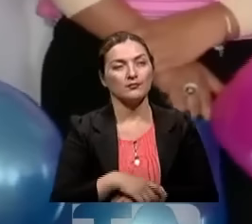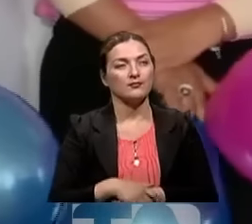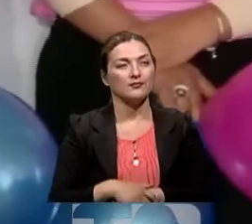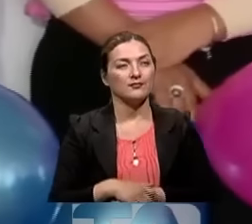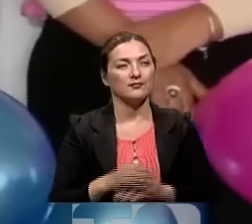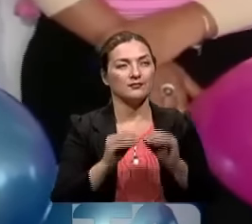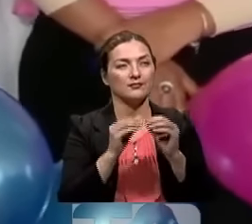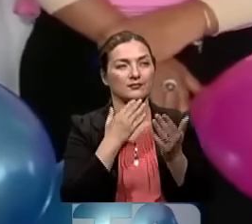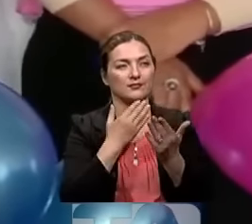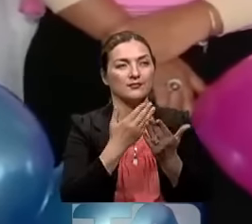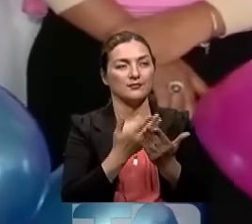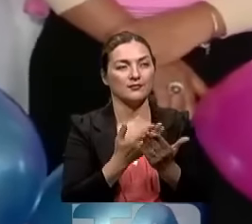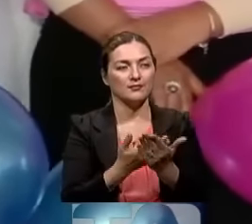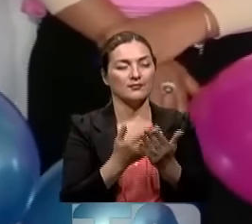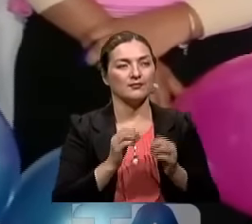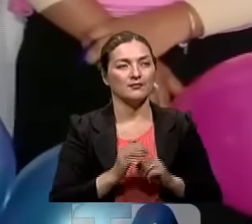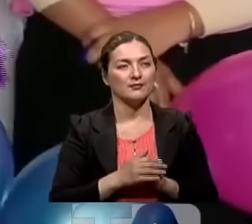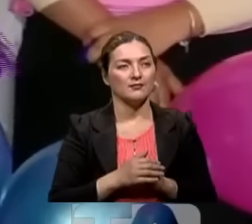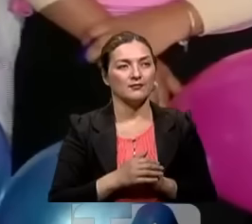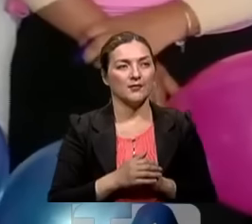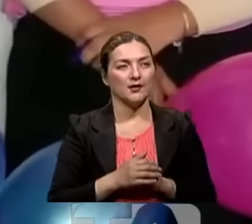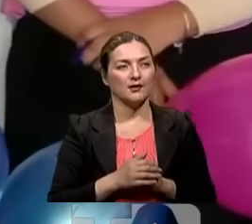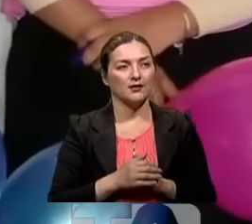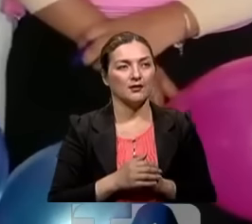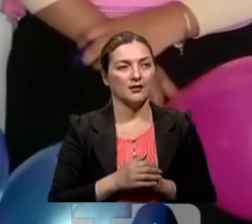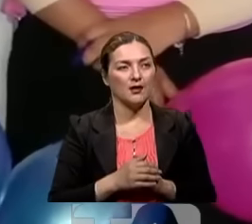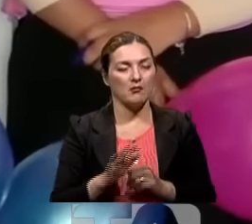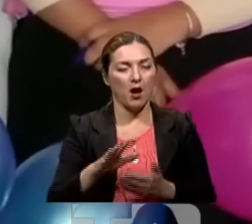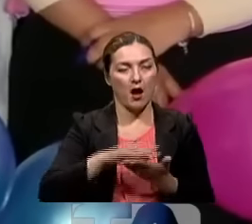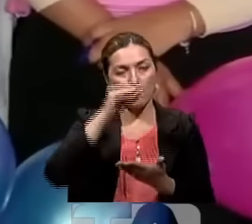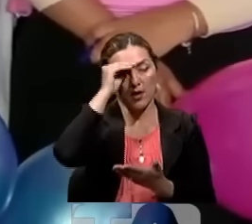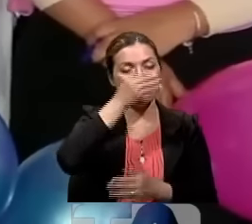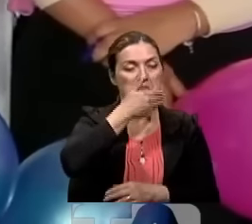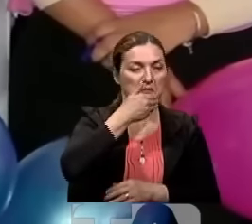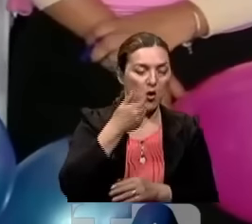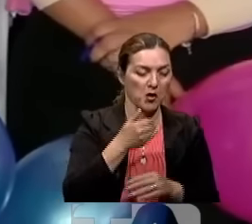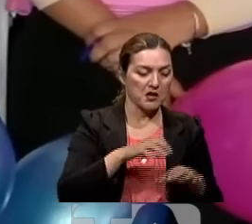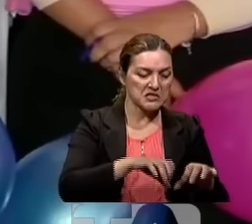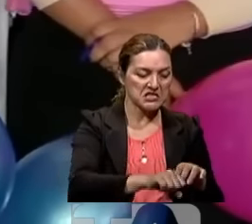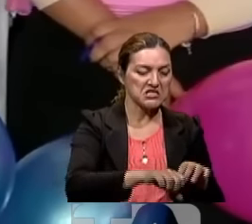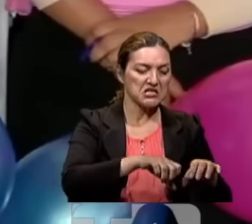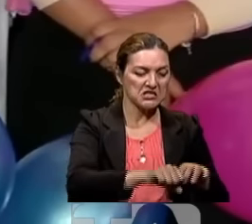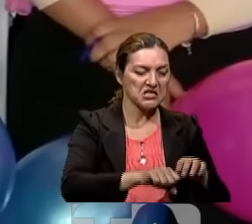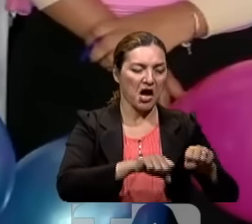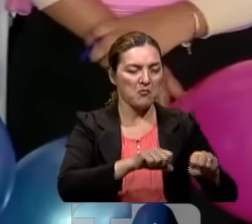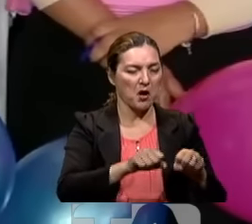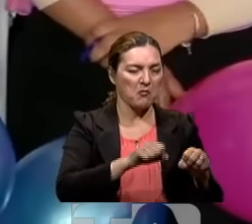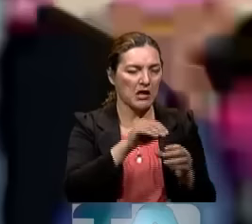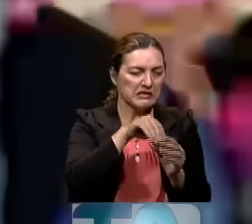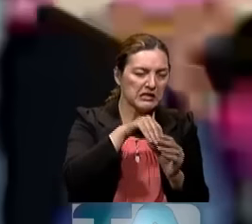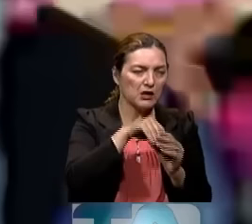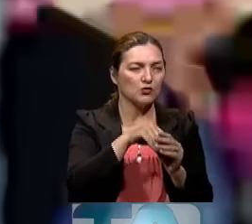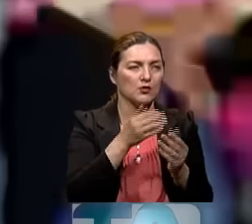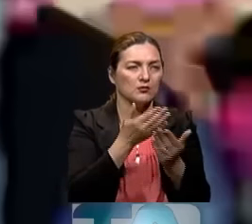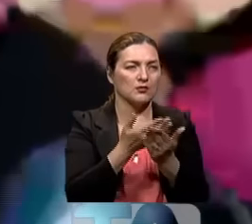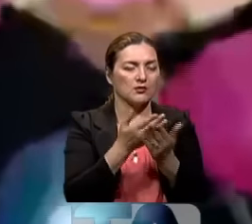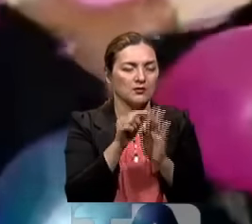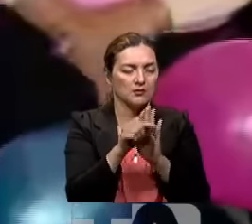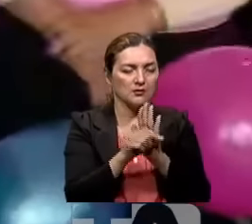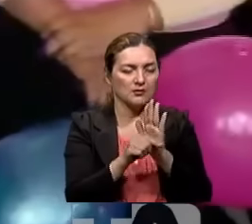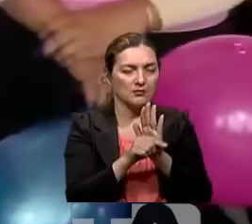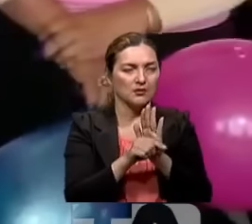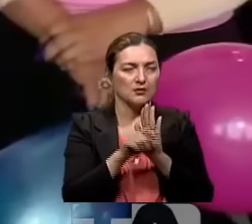Bueno, muchísimas gracias, son válidas siempre y son una retroalimentación para nosotros mejorar en base a presentación, rellenos, son pequeños detalles